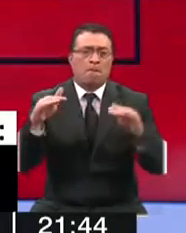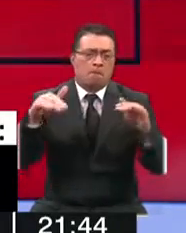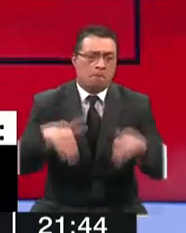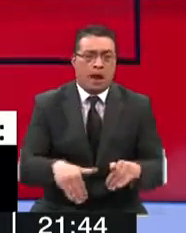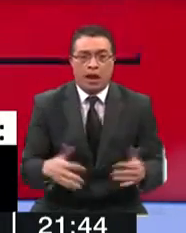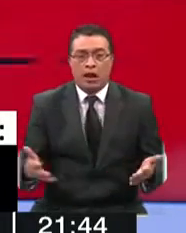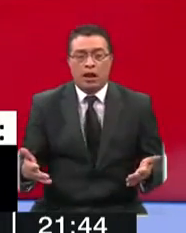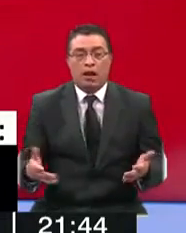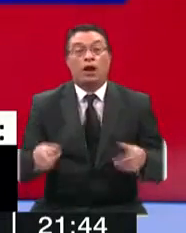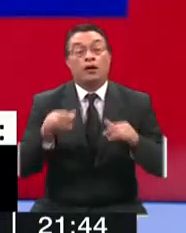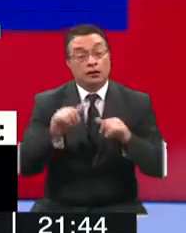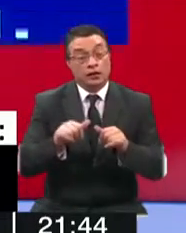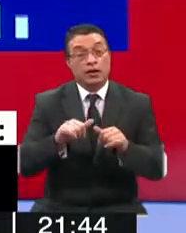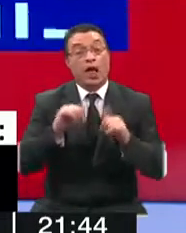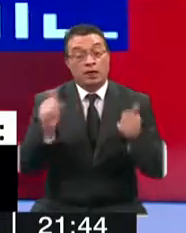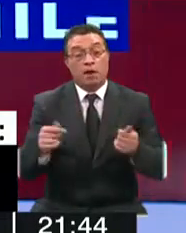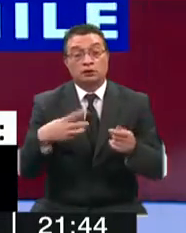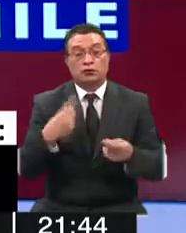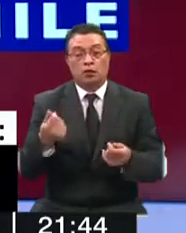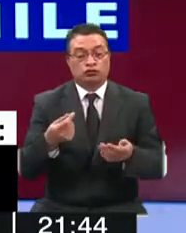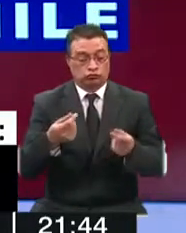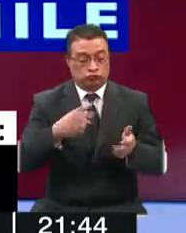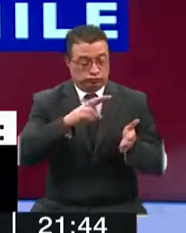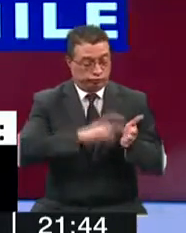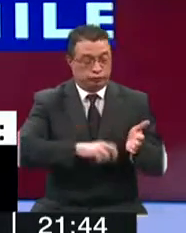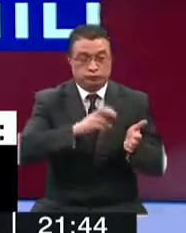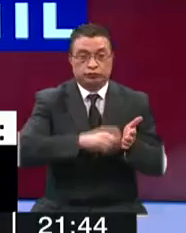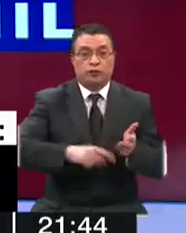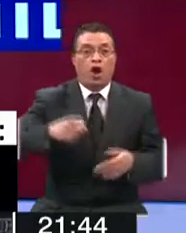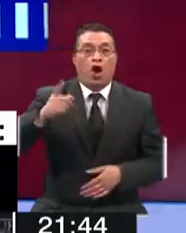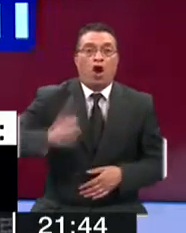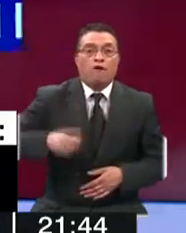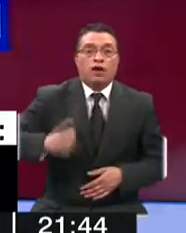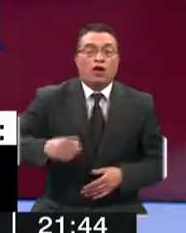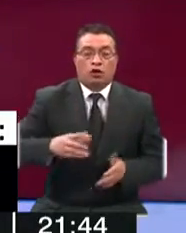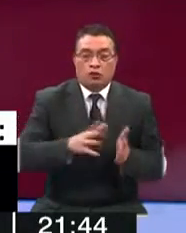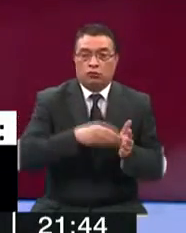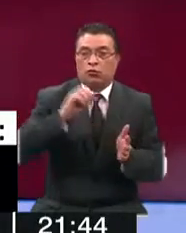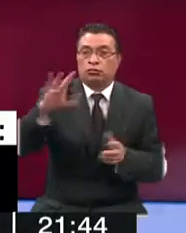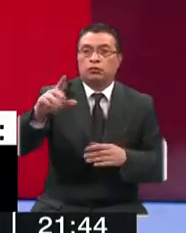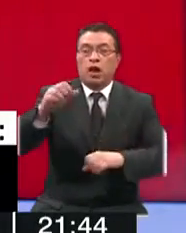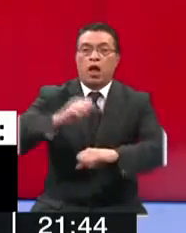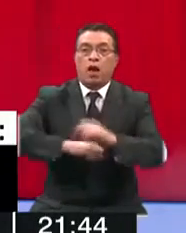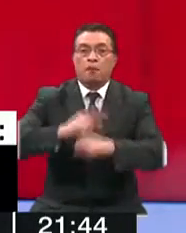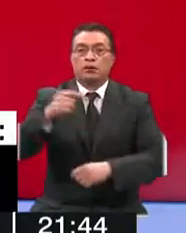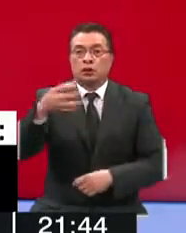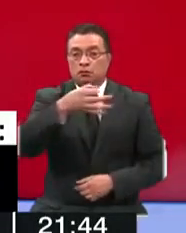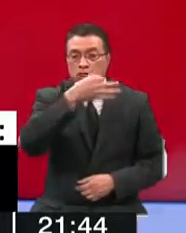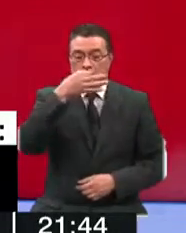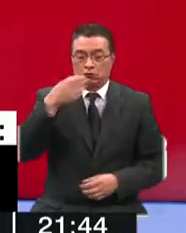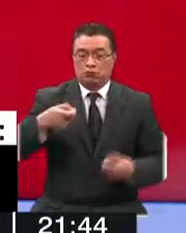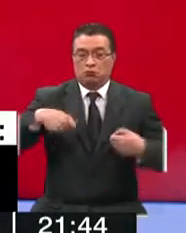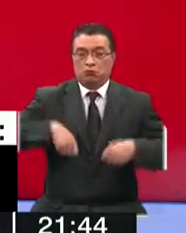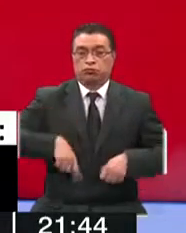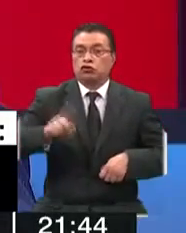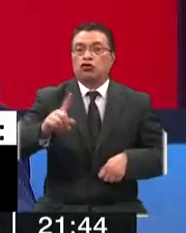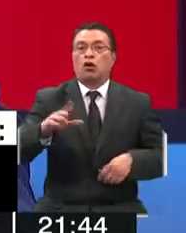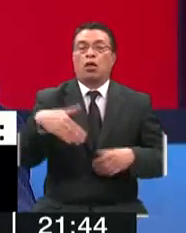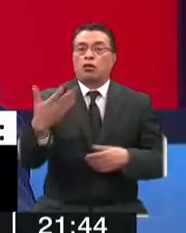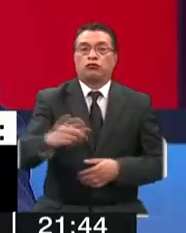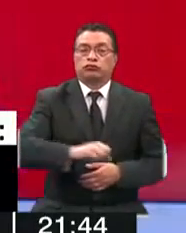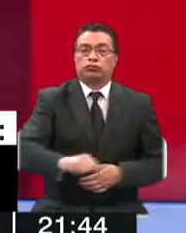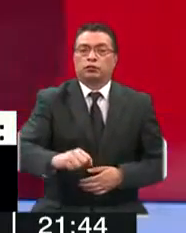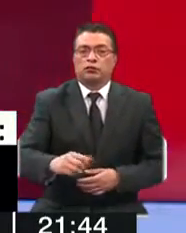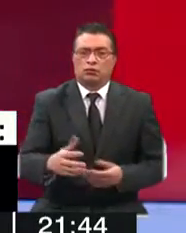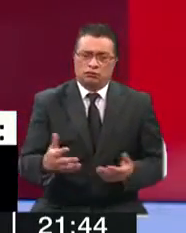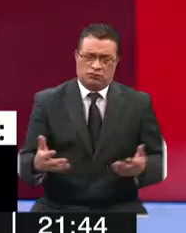deteriorados y además entregando parte de su sueldo, cotización obligatoria de salud, claro, a una empresa con fines de lucro a la cual ellos no quieren entregarle ese dinero. ¿No